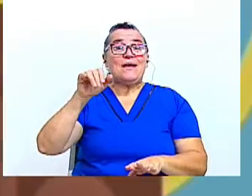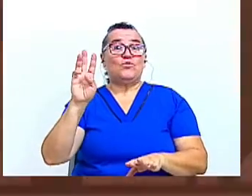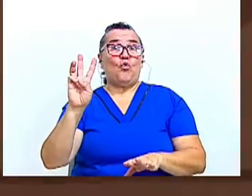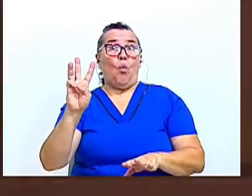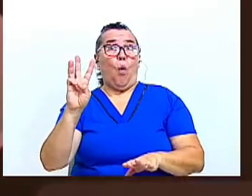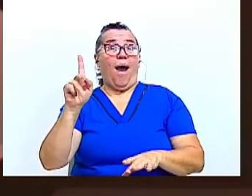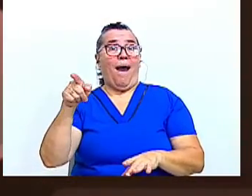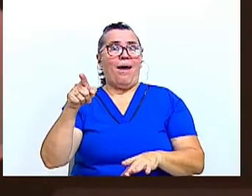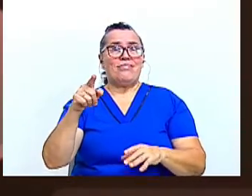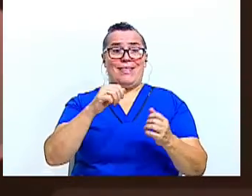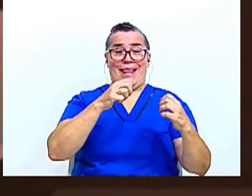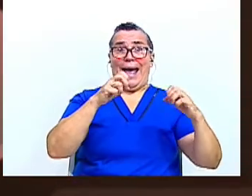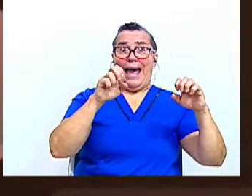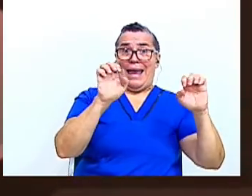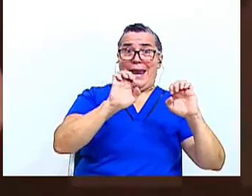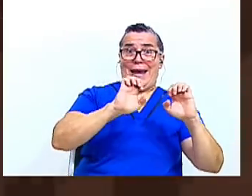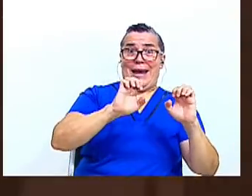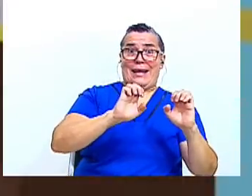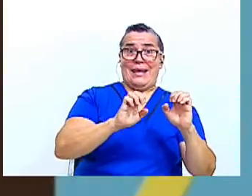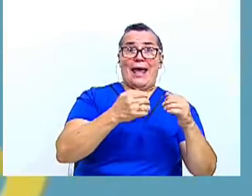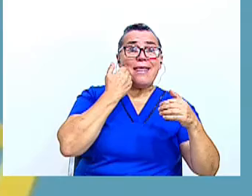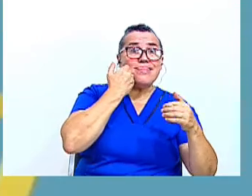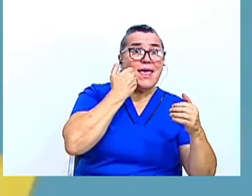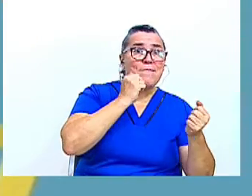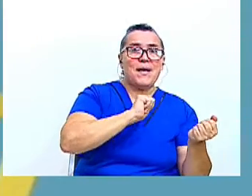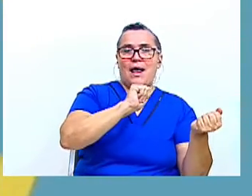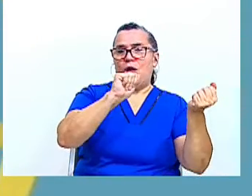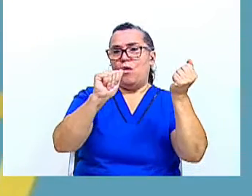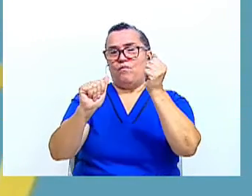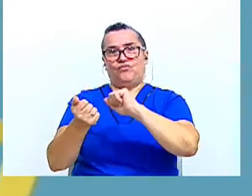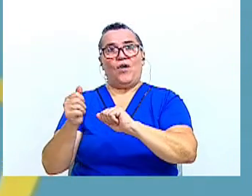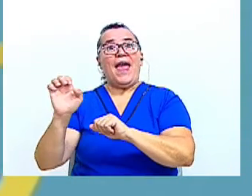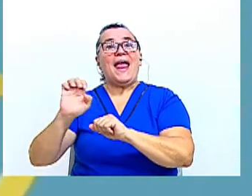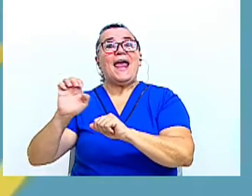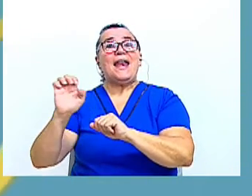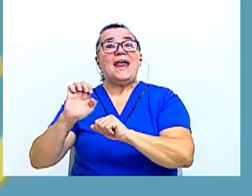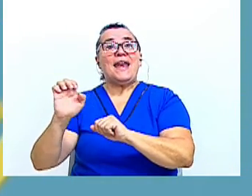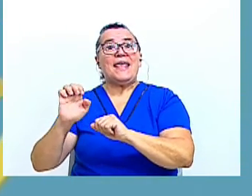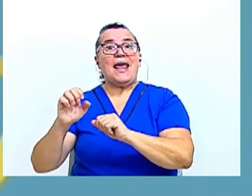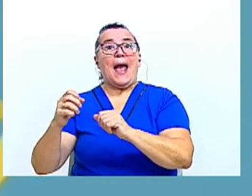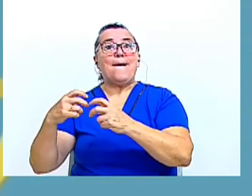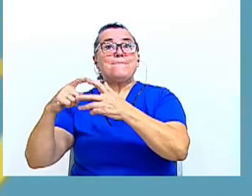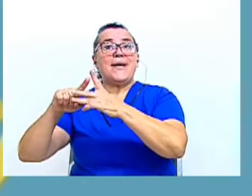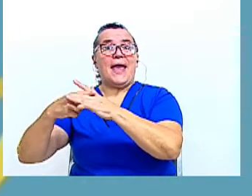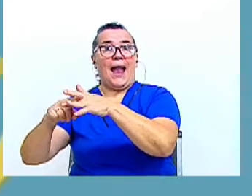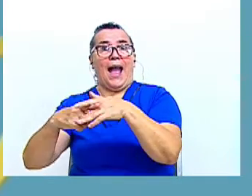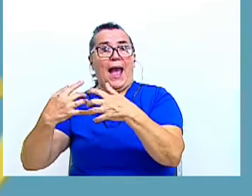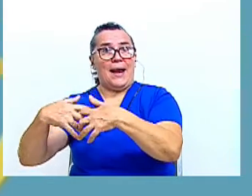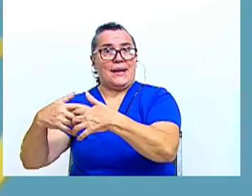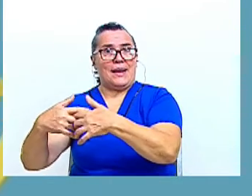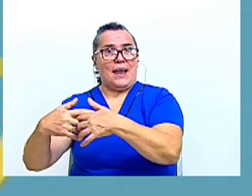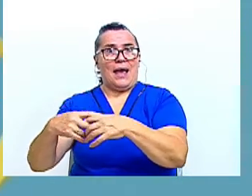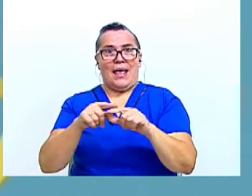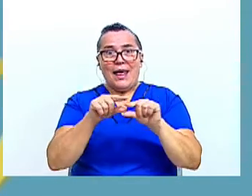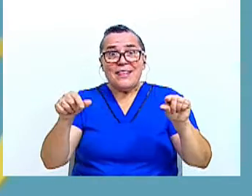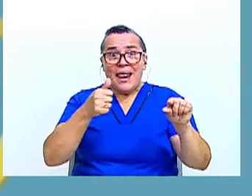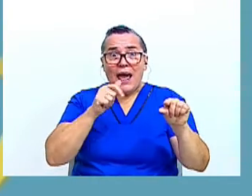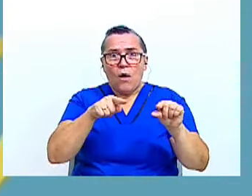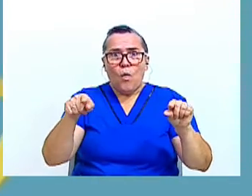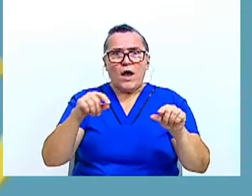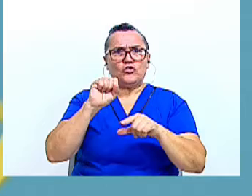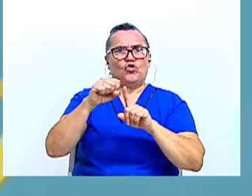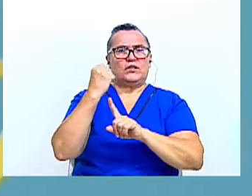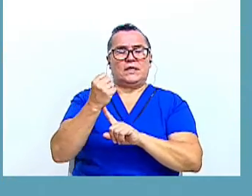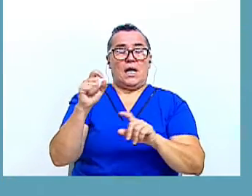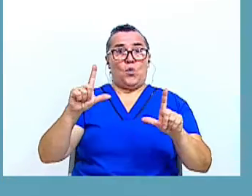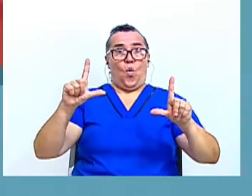transforma la energía térmica del vapor de agua en energía mecánica. Este invento provocó una revolución en la sociedad nunca antes